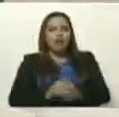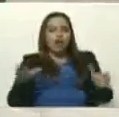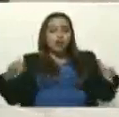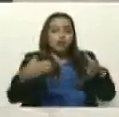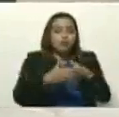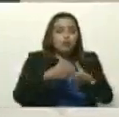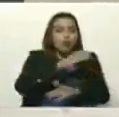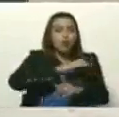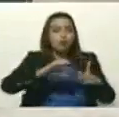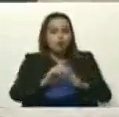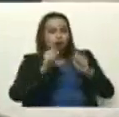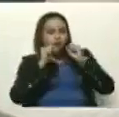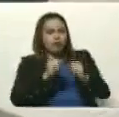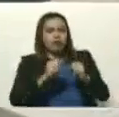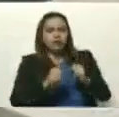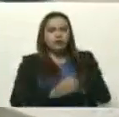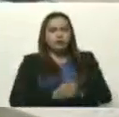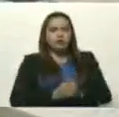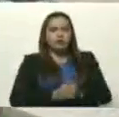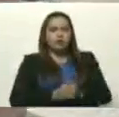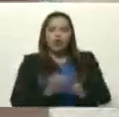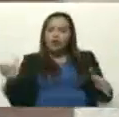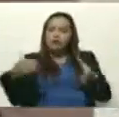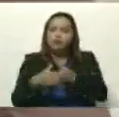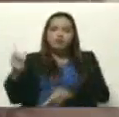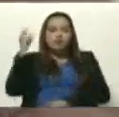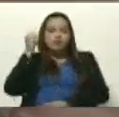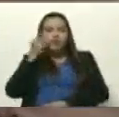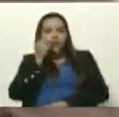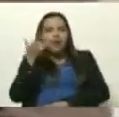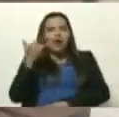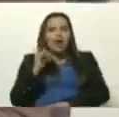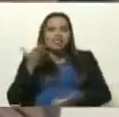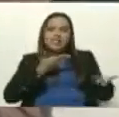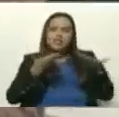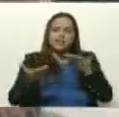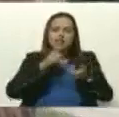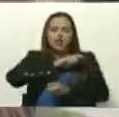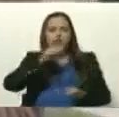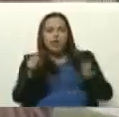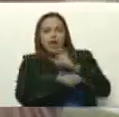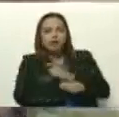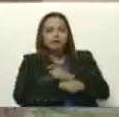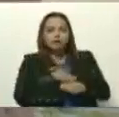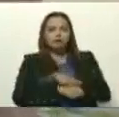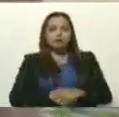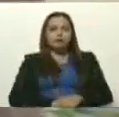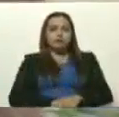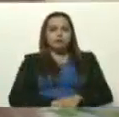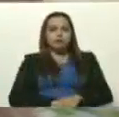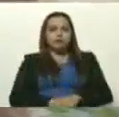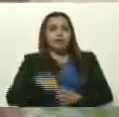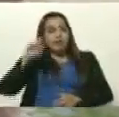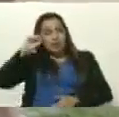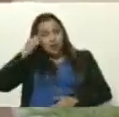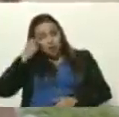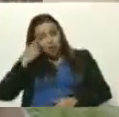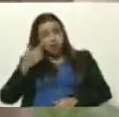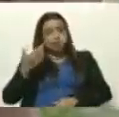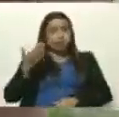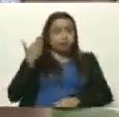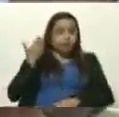y uno y un cuerpo de hombres y mujeres que realmente estén al servicio de esos cambios y esas transformaciones recordemos que